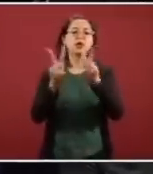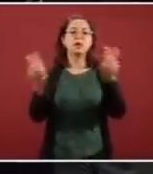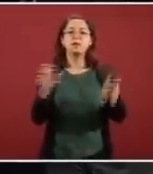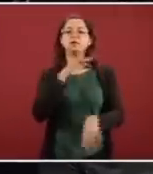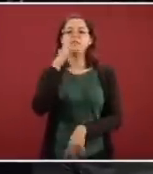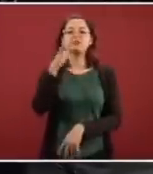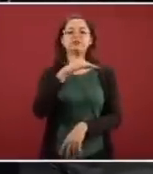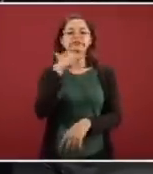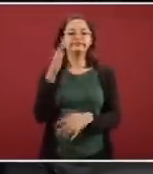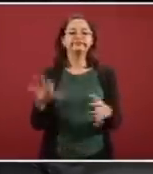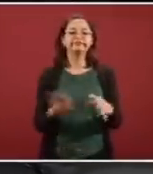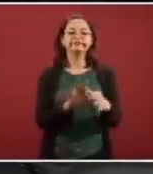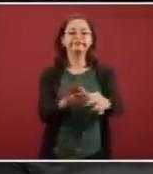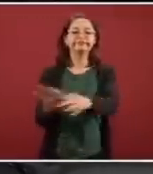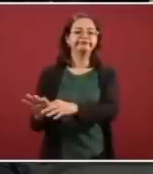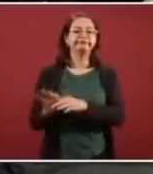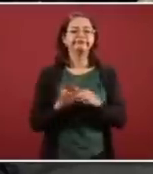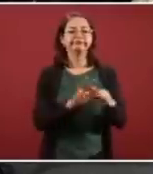es